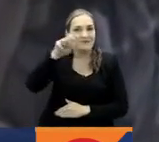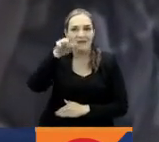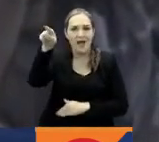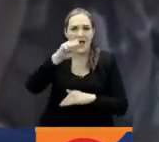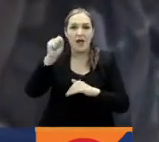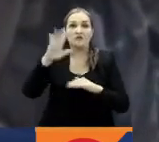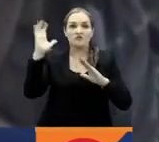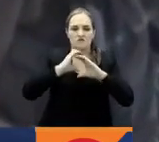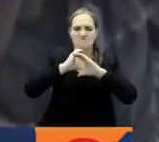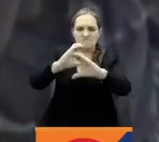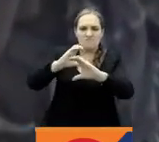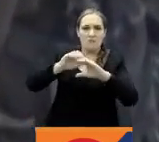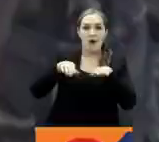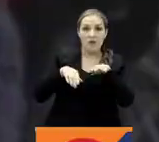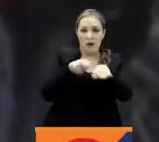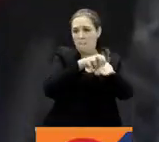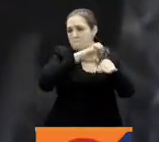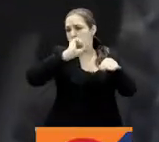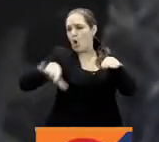movimiento. Detalles en minutos.